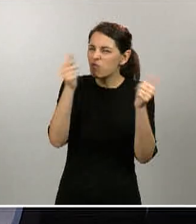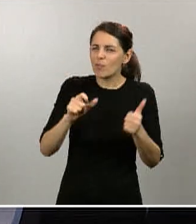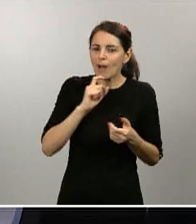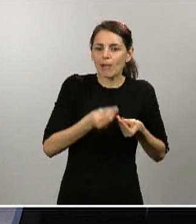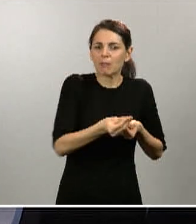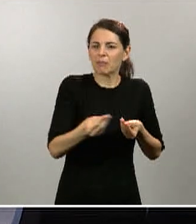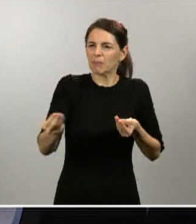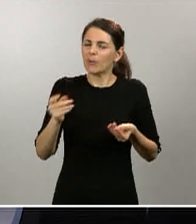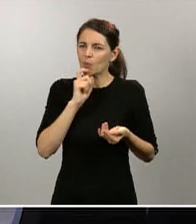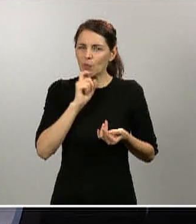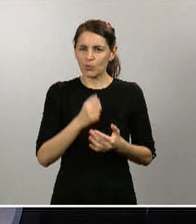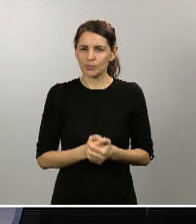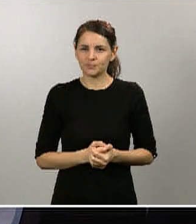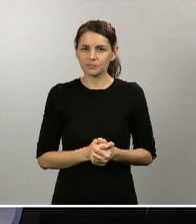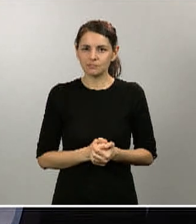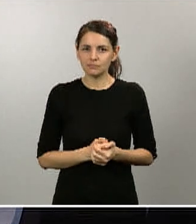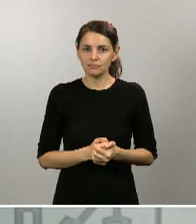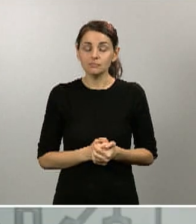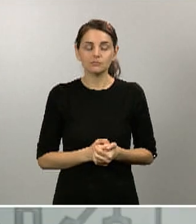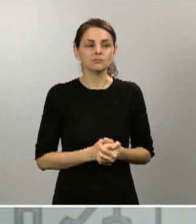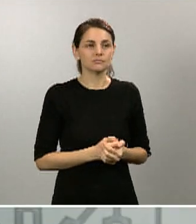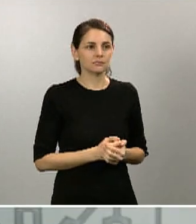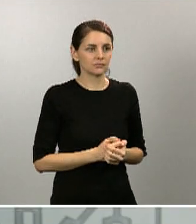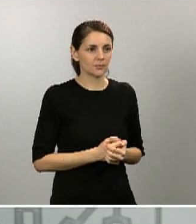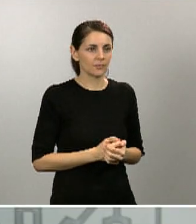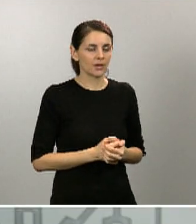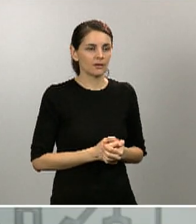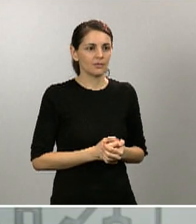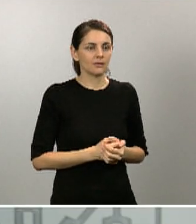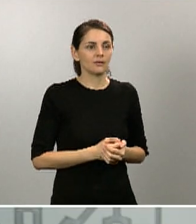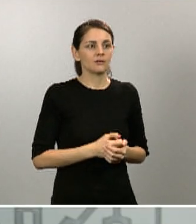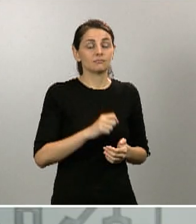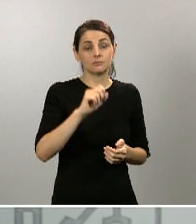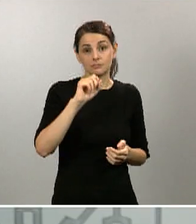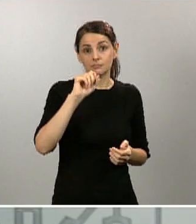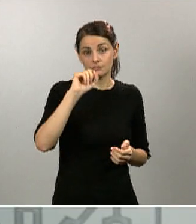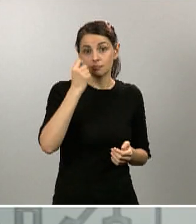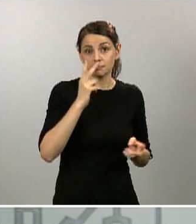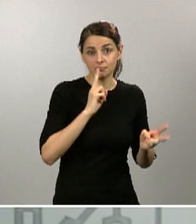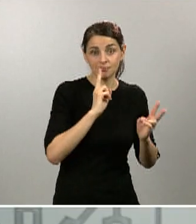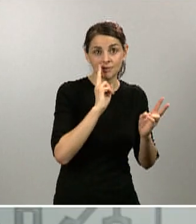Bueno, hago yo una primera respuesta y luego le cedo la palabra al Ministerio del Interior.